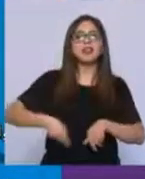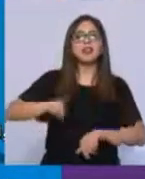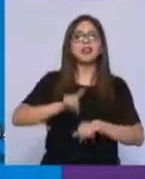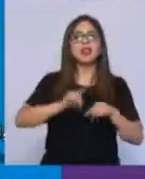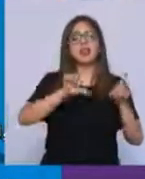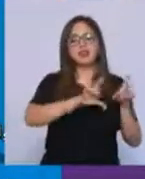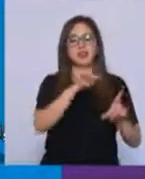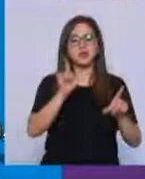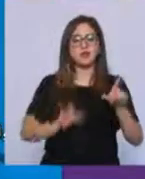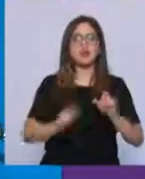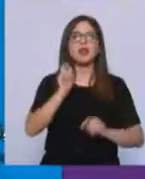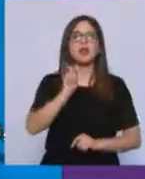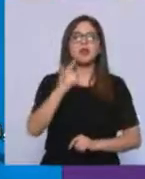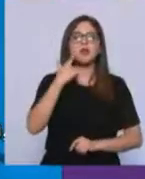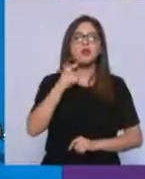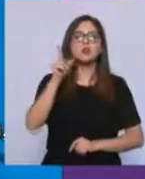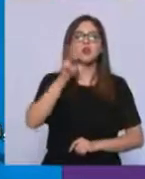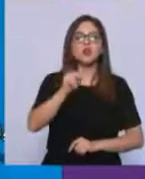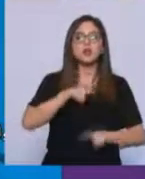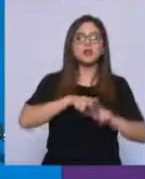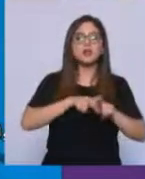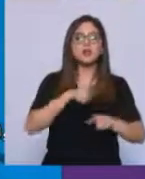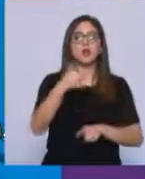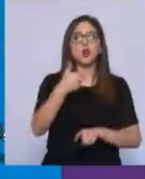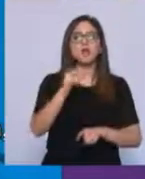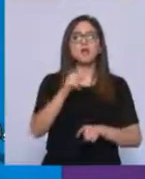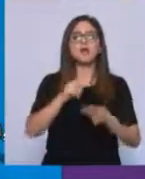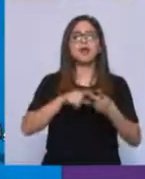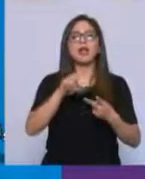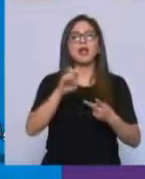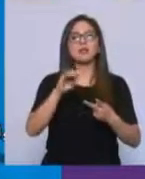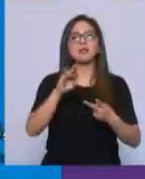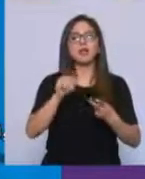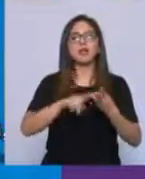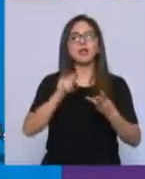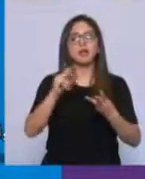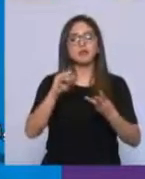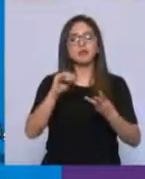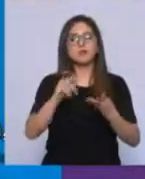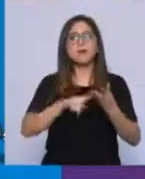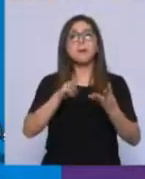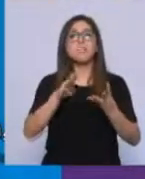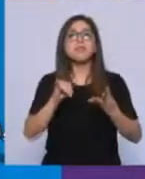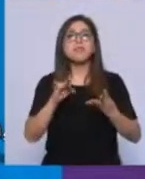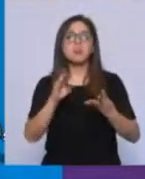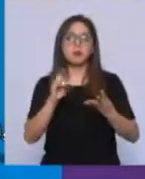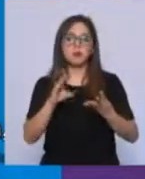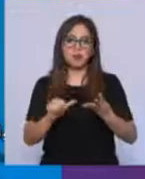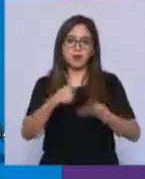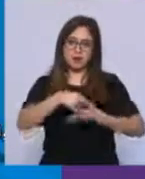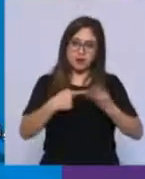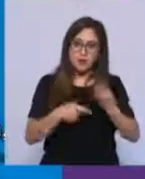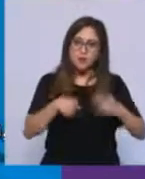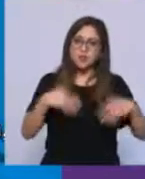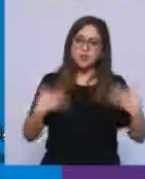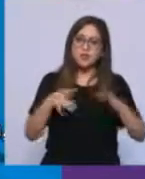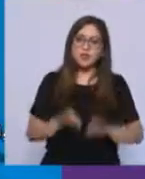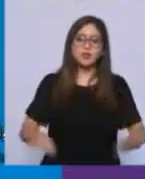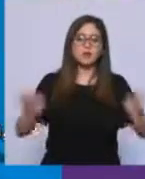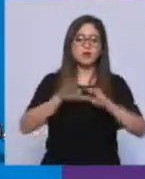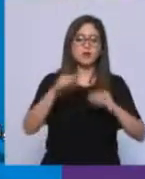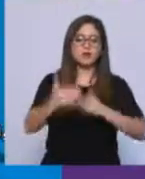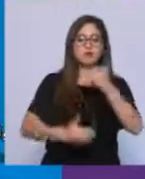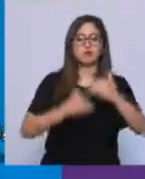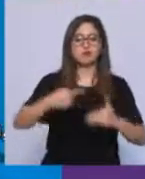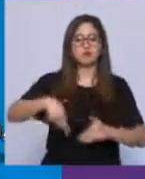Día Nacional de la Lucha contra la Homofobia, Lesfobia, Transfobia, Bifobia. Creo que este es un gran paso para